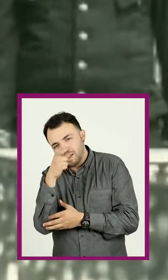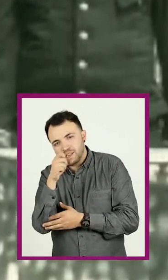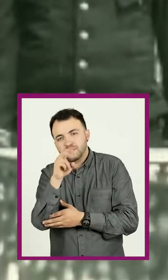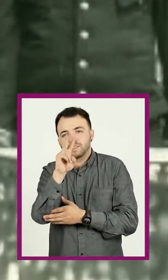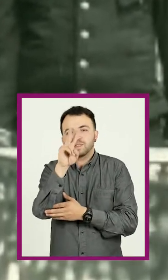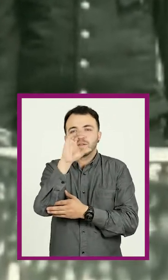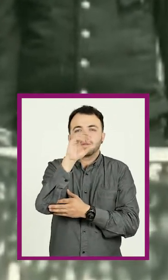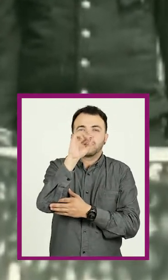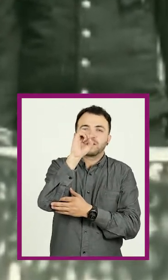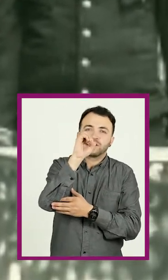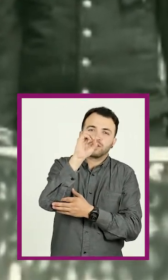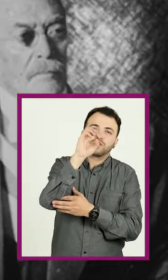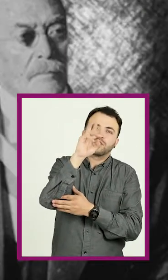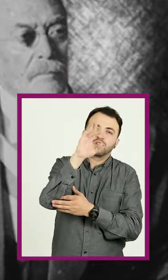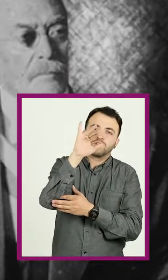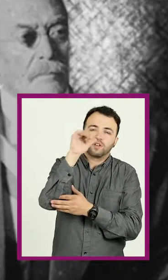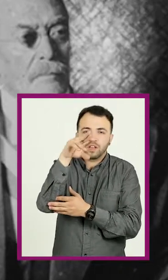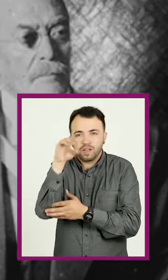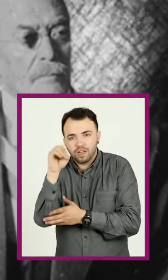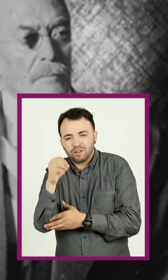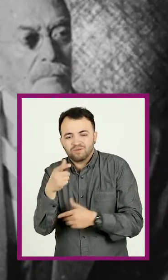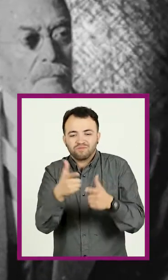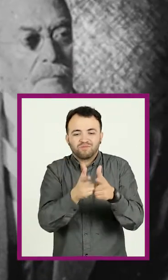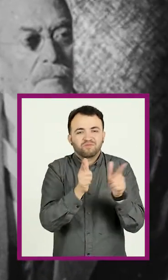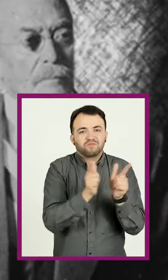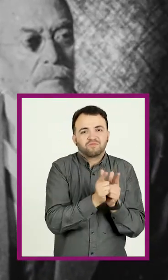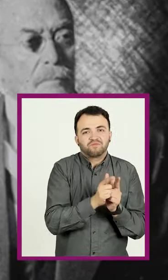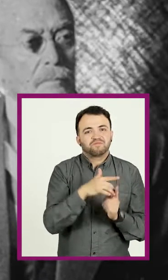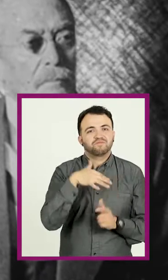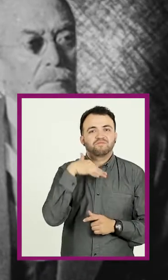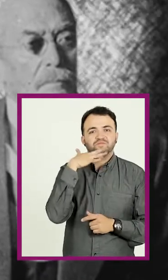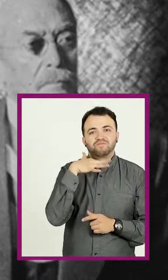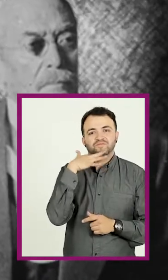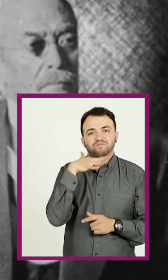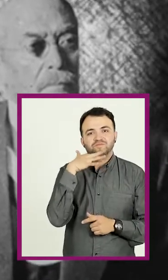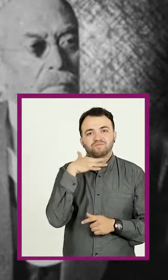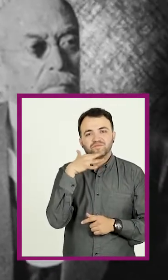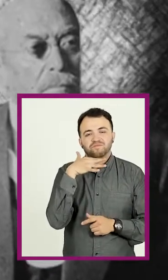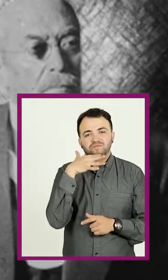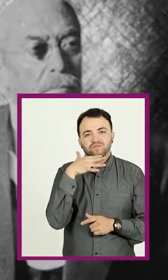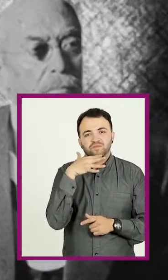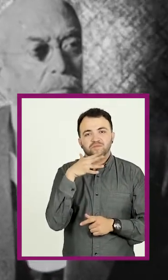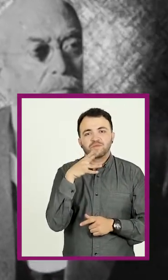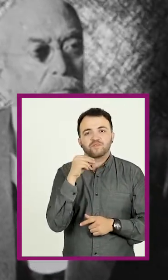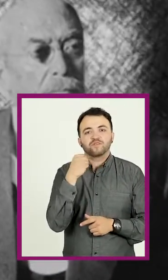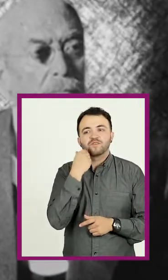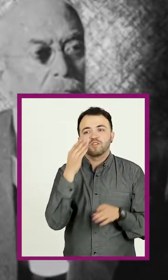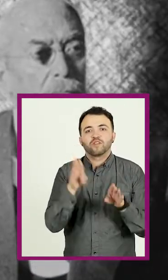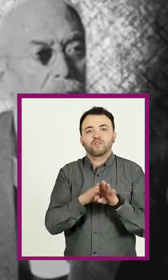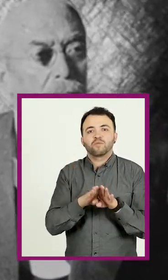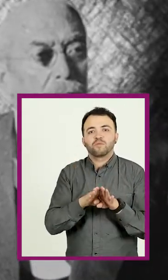con Manuel Mondragón y con un grupo pues de traidores, ¿verdad?, al proceso